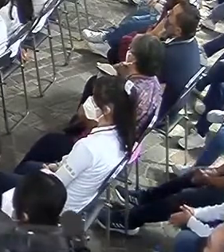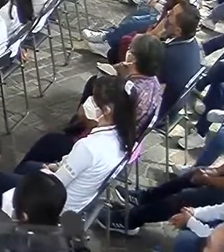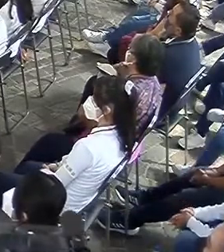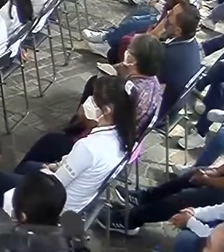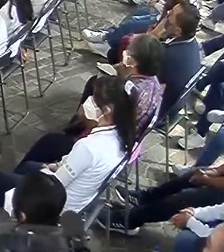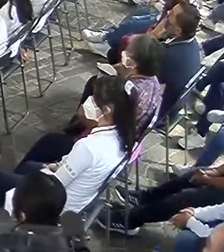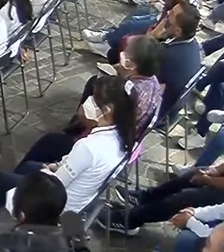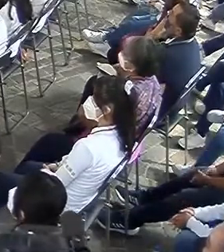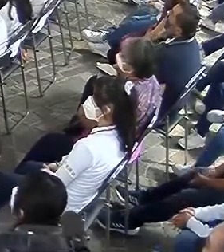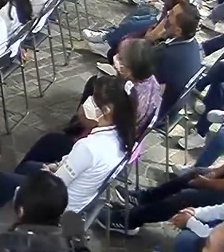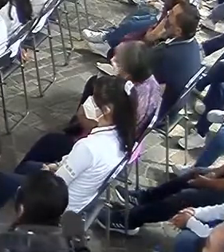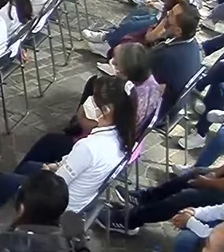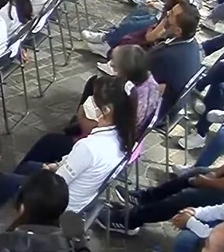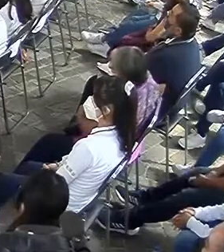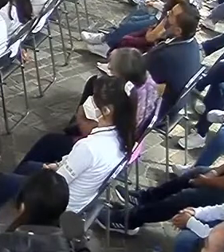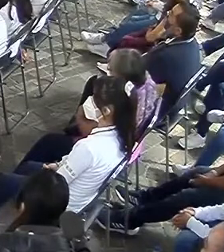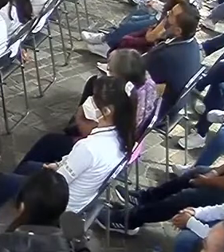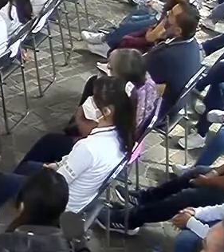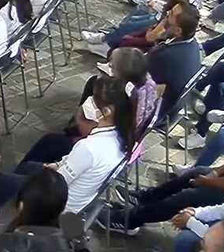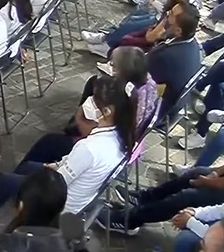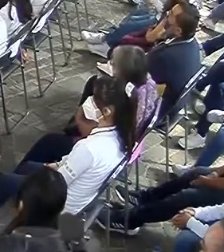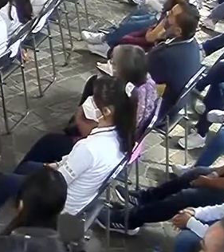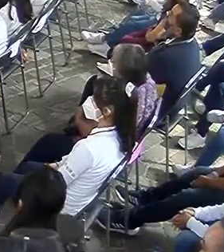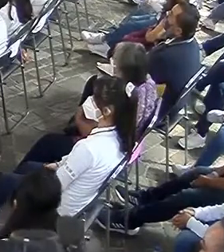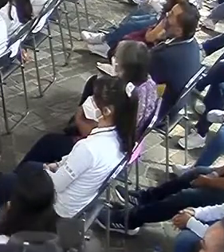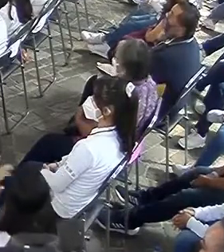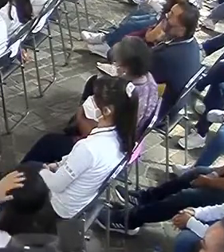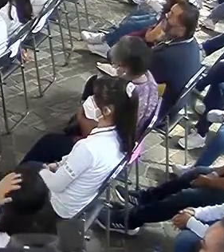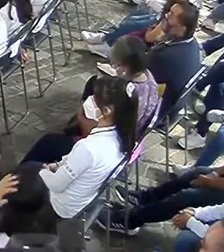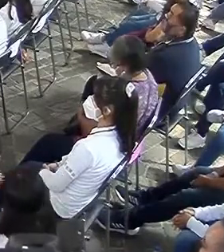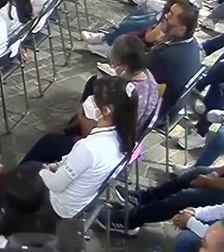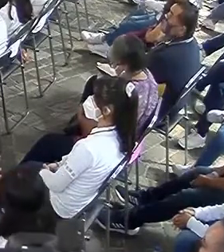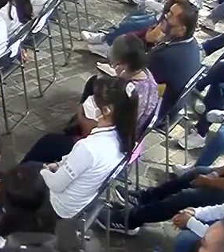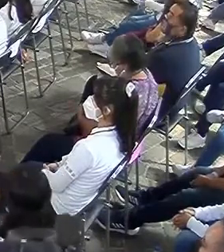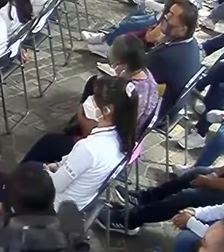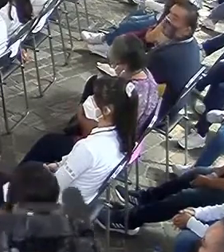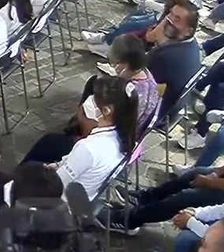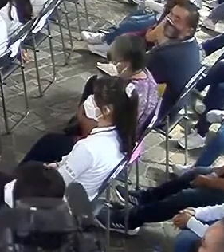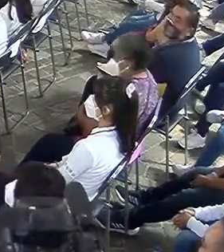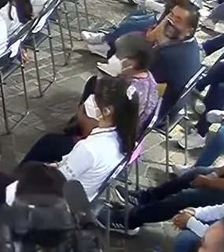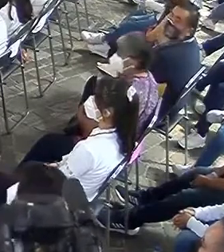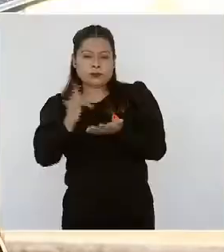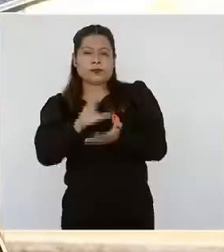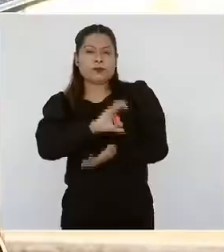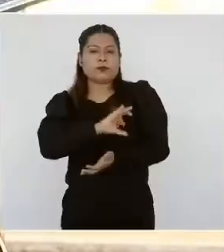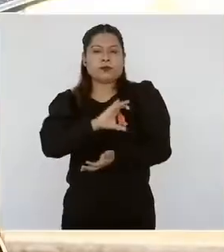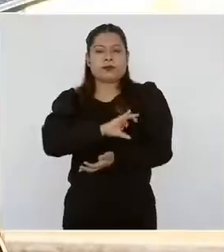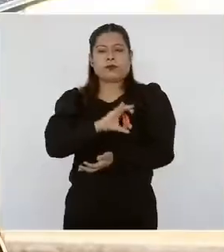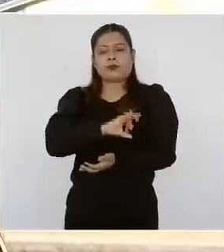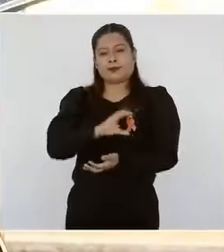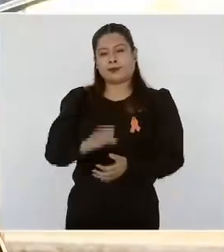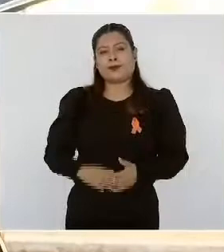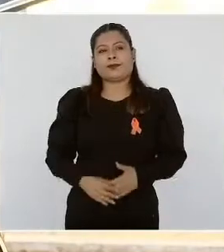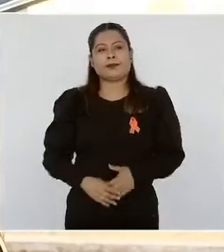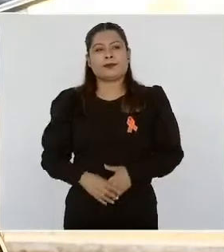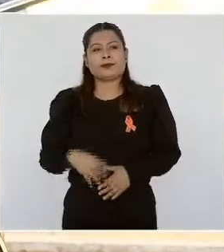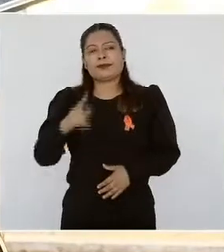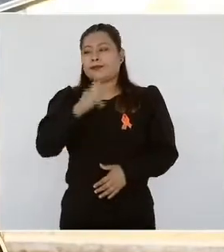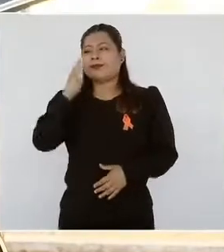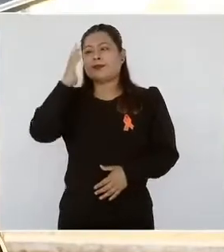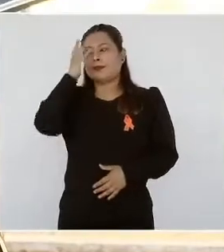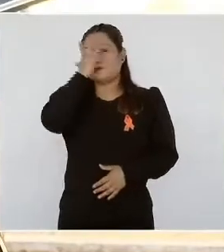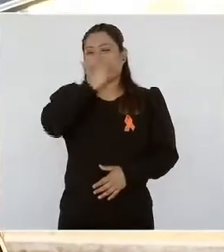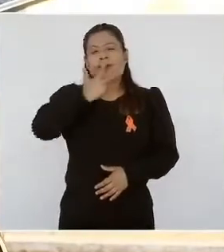Bravo. Qué bonito estar aquí en Oaxaca. Muchas gracias a todos por su calidez y fraternidad. Y qué